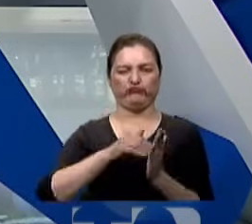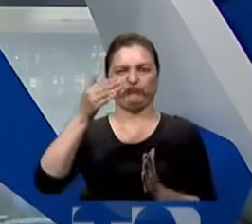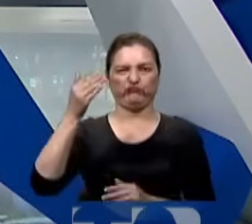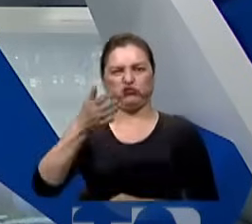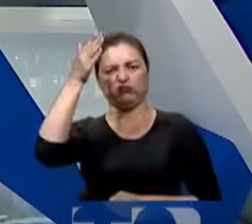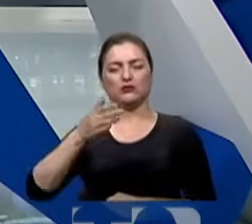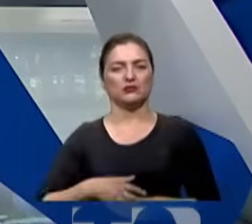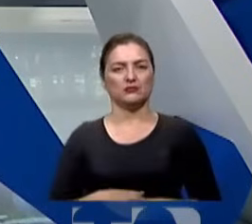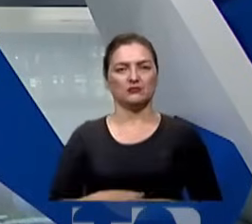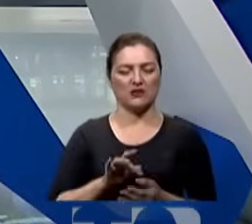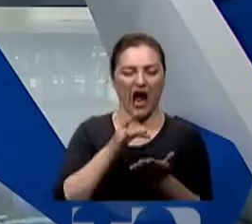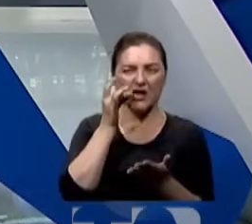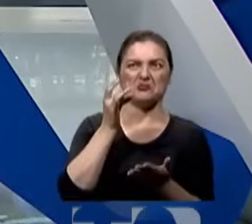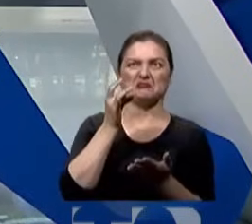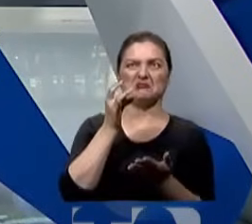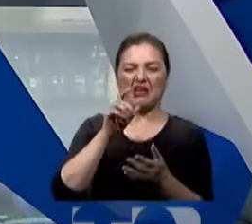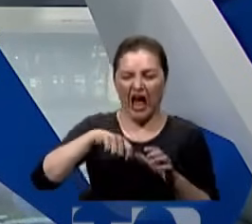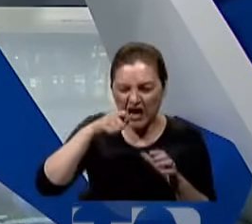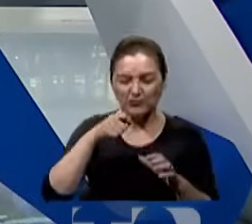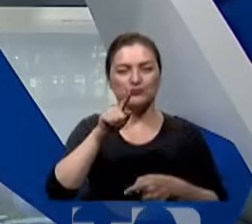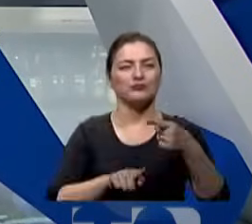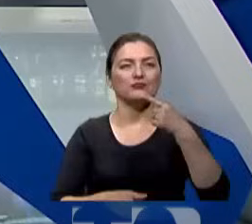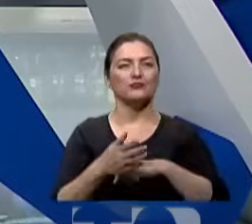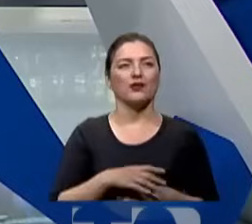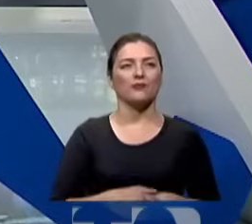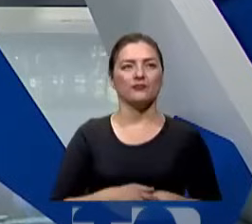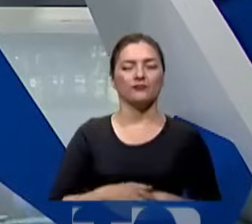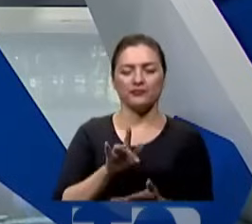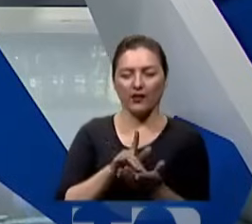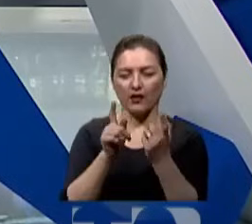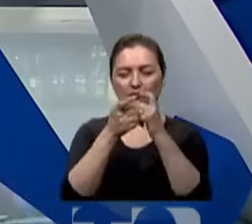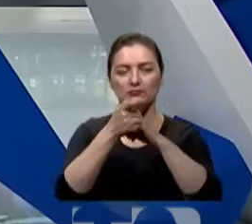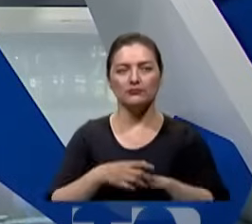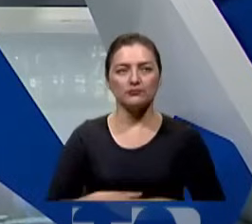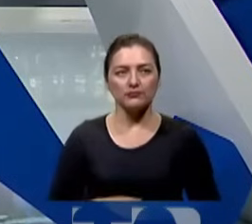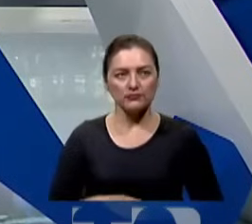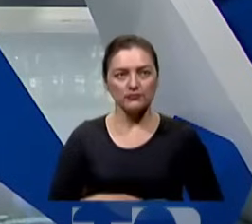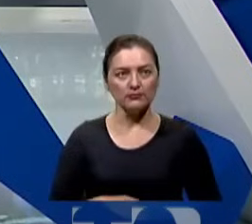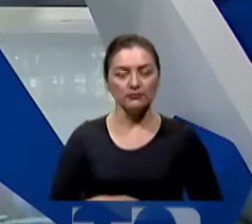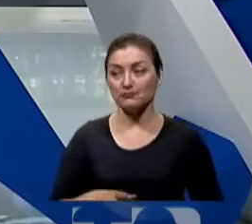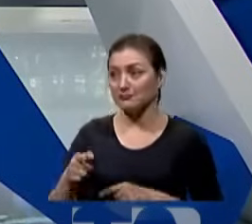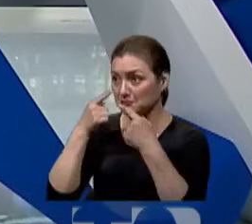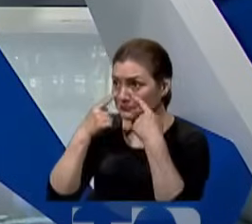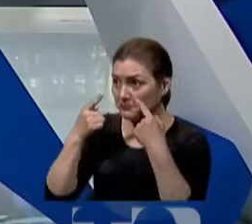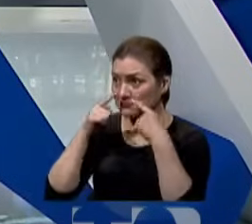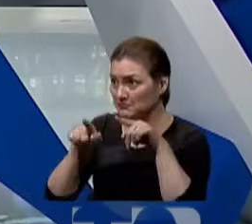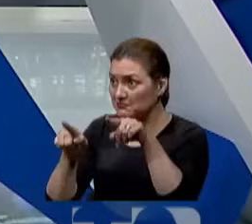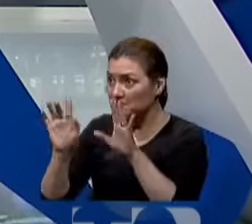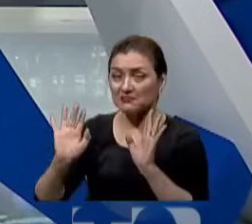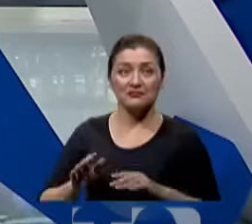este más. Arroz está crudo. A veces un poco esto más. Esto está incomible. Le dije que cambie ese arroz. Le dije que cambie el arroz. ¿Alguna vez te hizo llorar, Rauch?